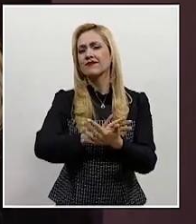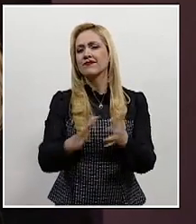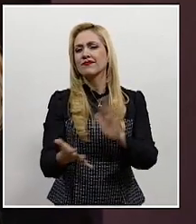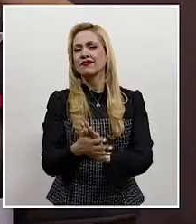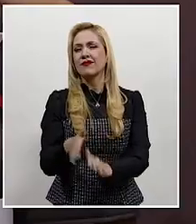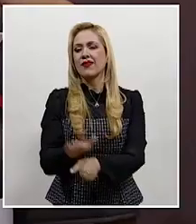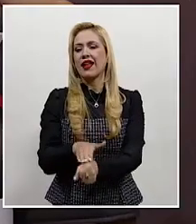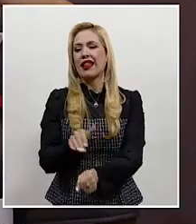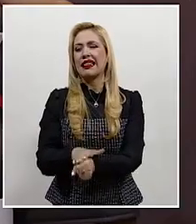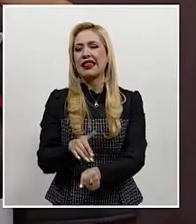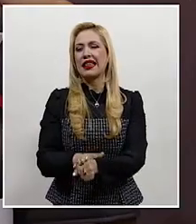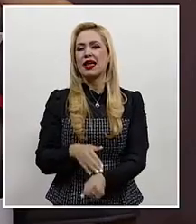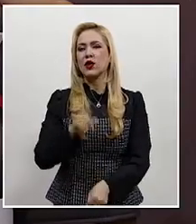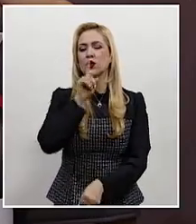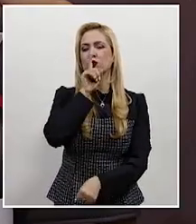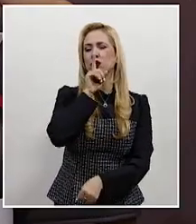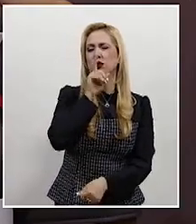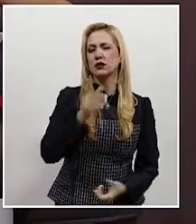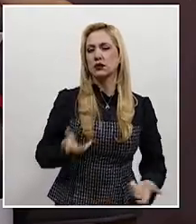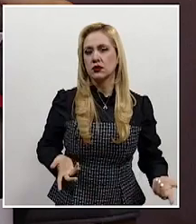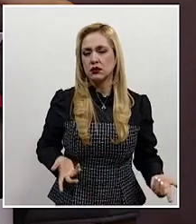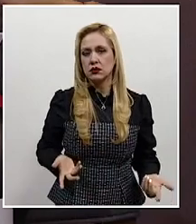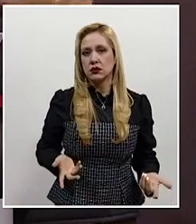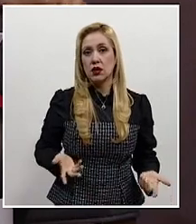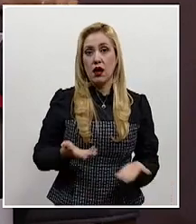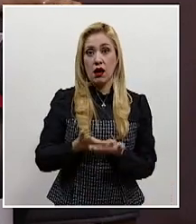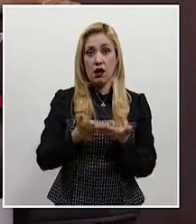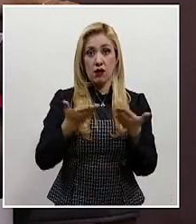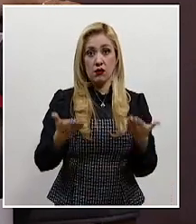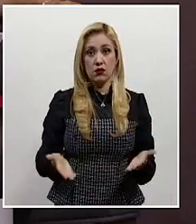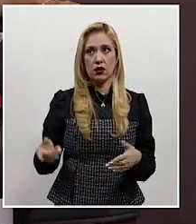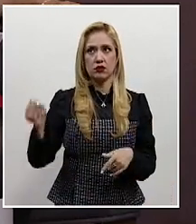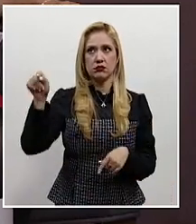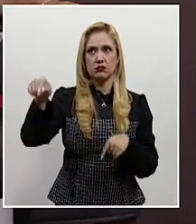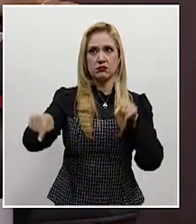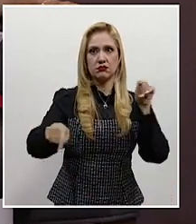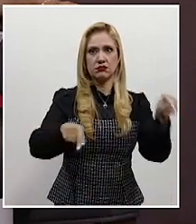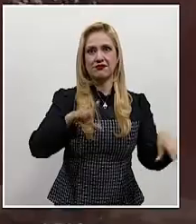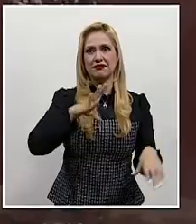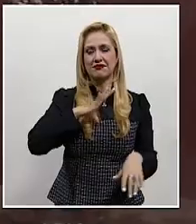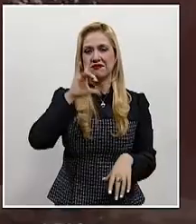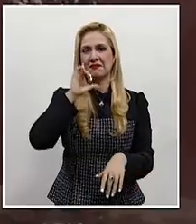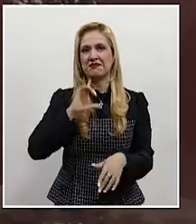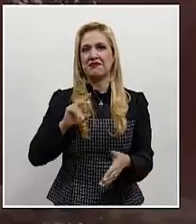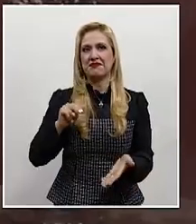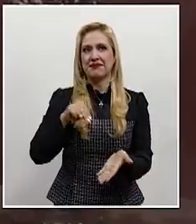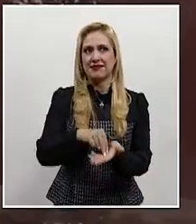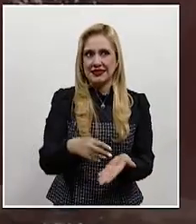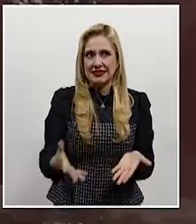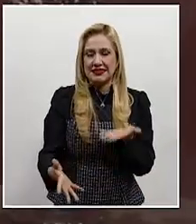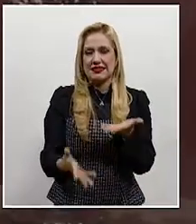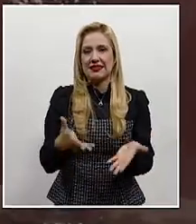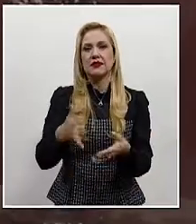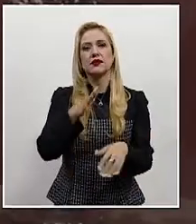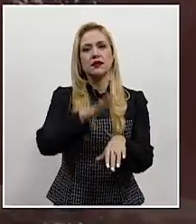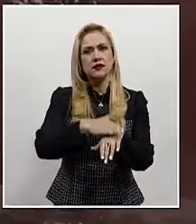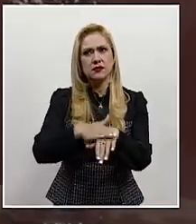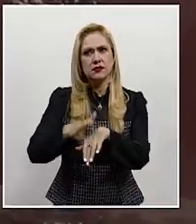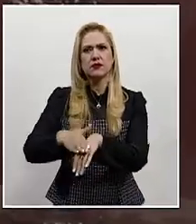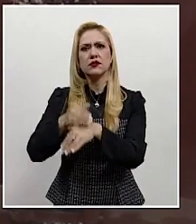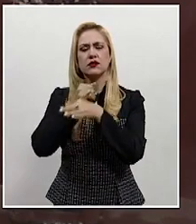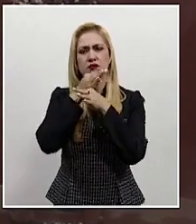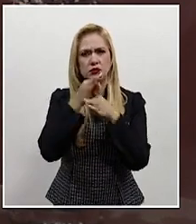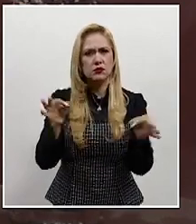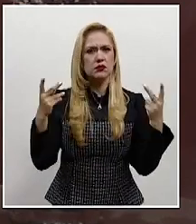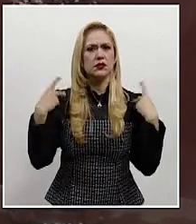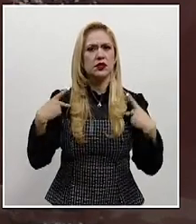y el tener hoy en día órganos dentro de las diferentes dependencias que están manifestando, informando a la ciudadanía, eso